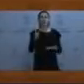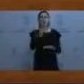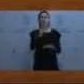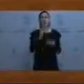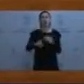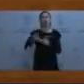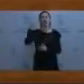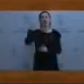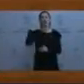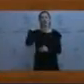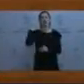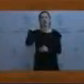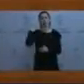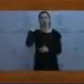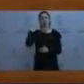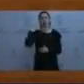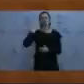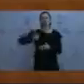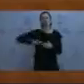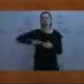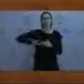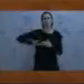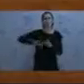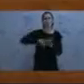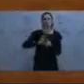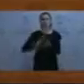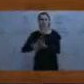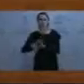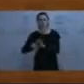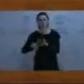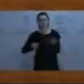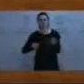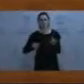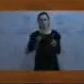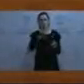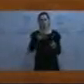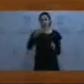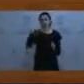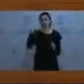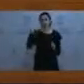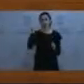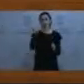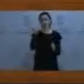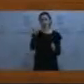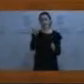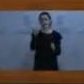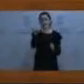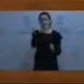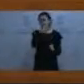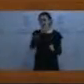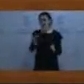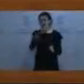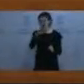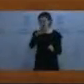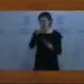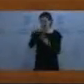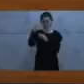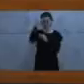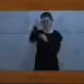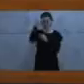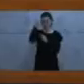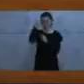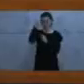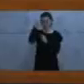ya, no ha sido consecutiva, pero ha sido hace aproximadamente 3 sesiones, creo recordar, y